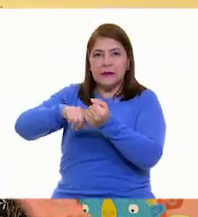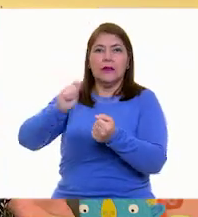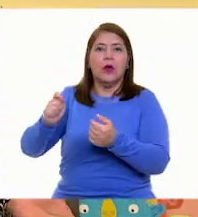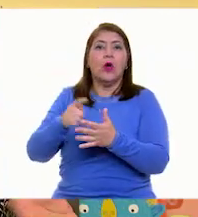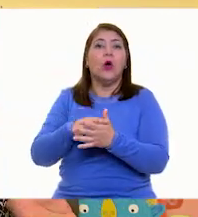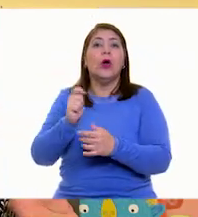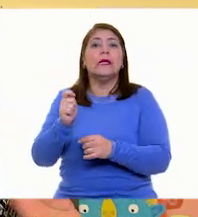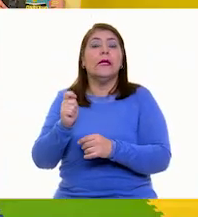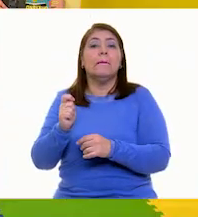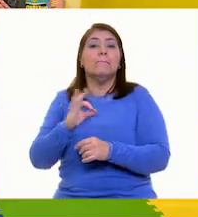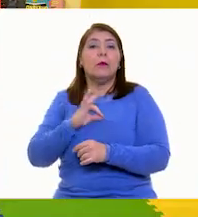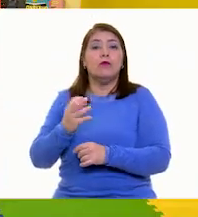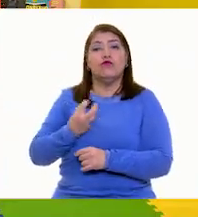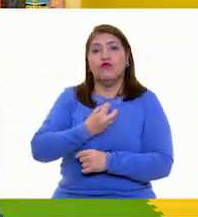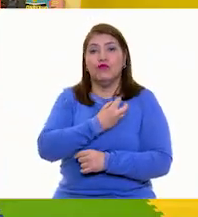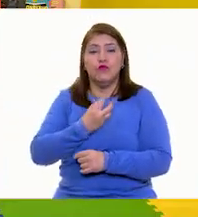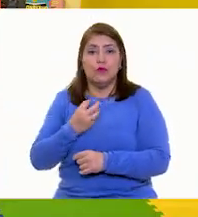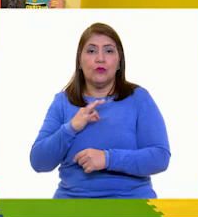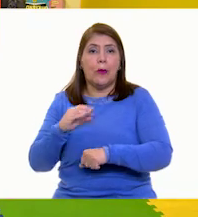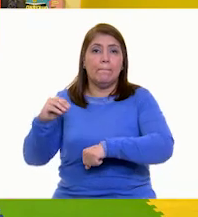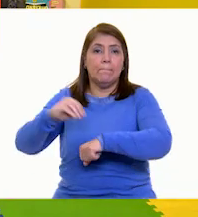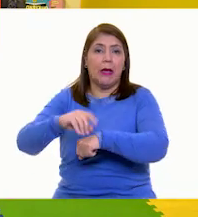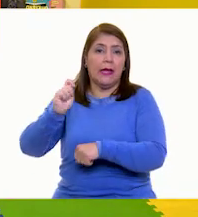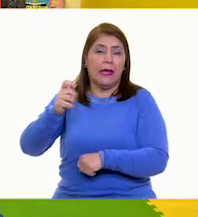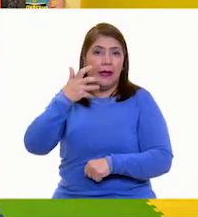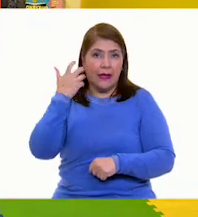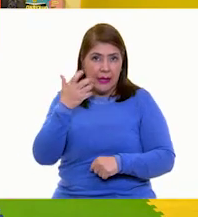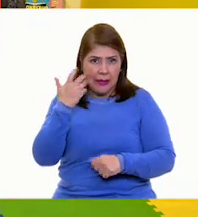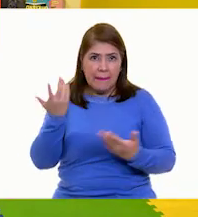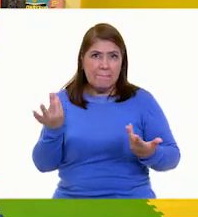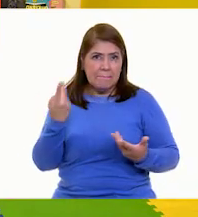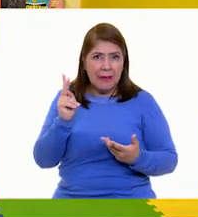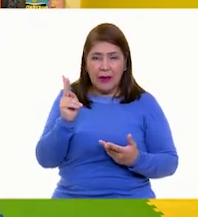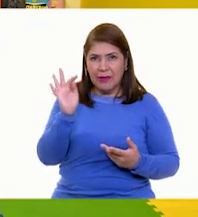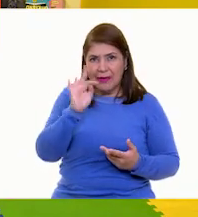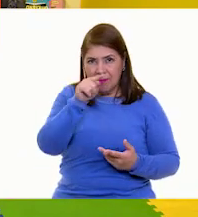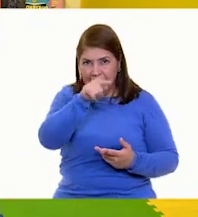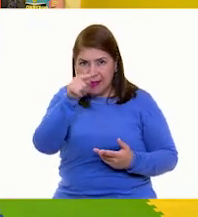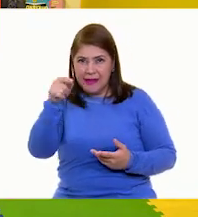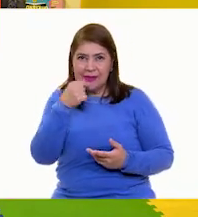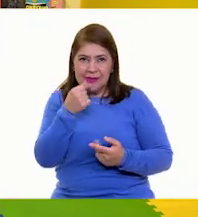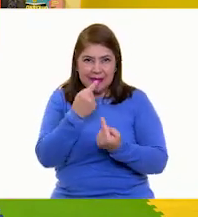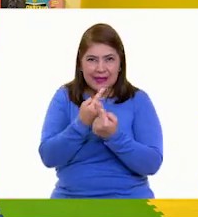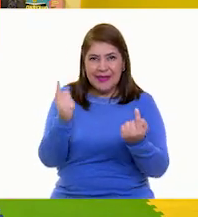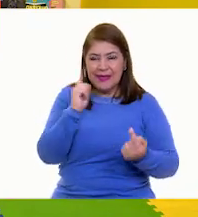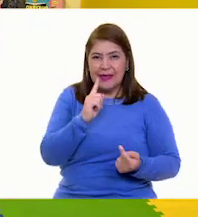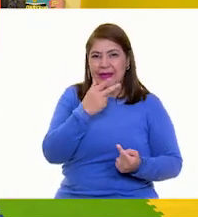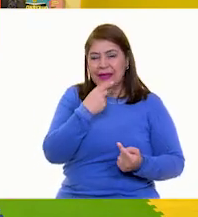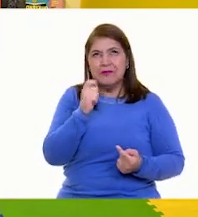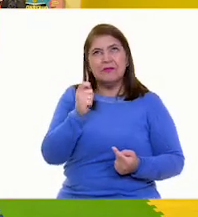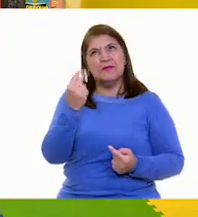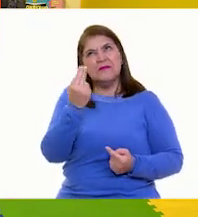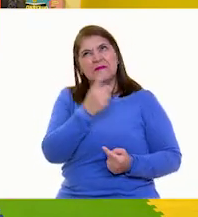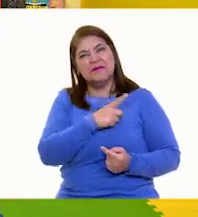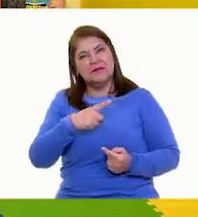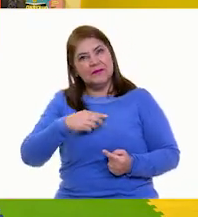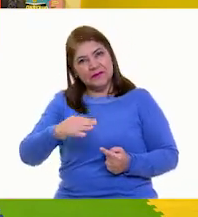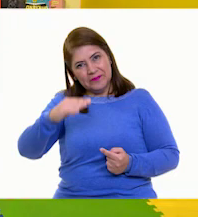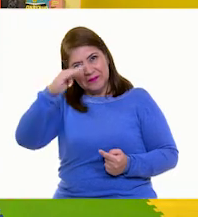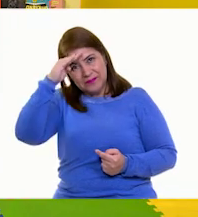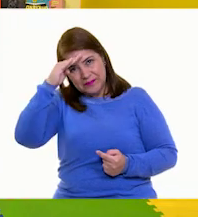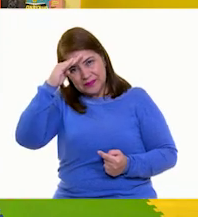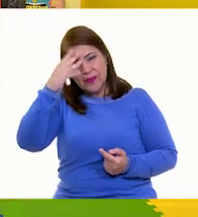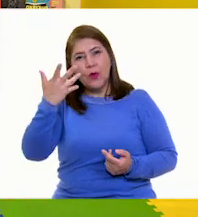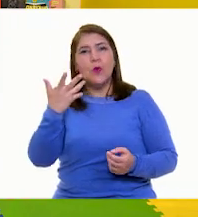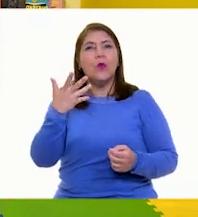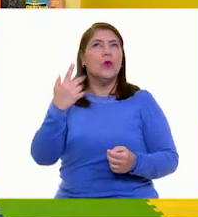cascabel al gato? Pero dejemos que sean las niñas y los niños quienes piensen y reflexionen